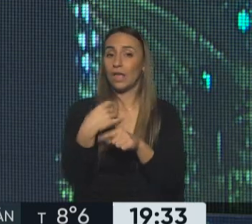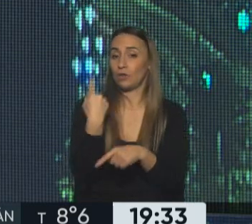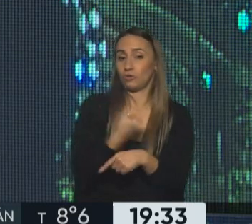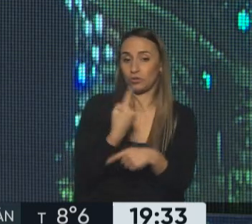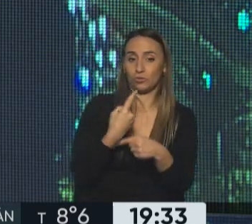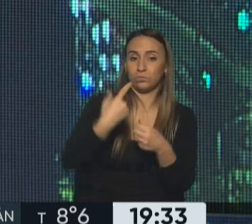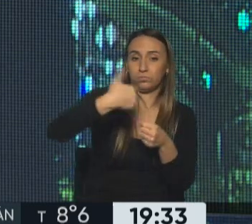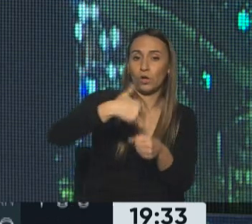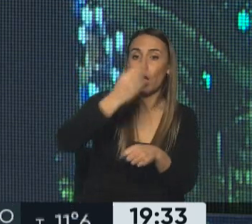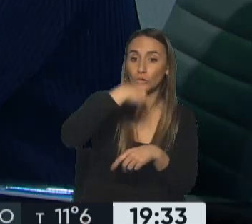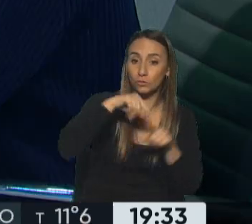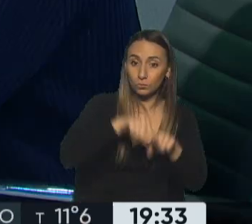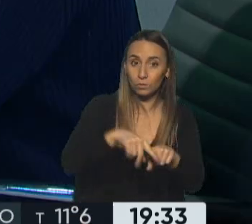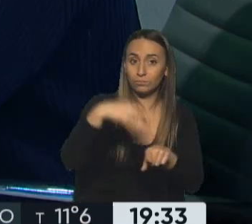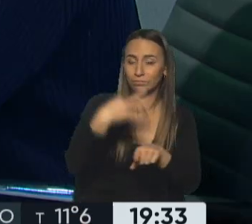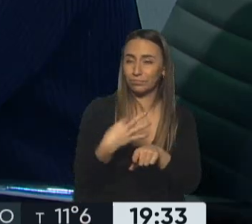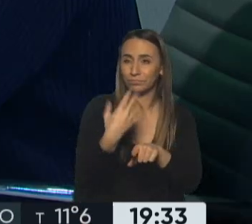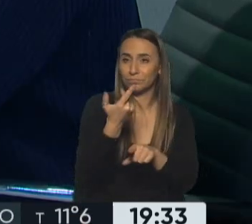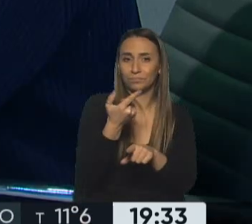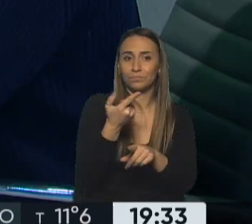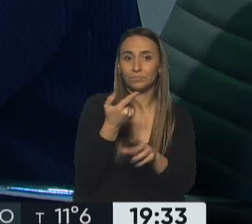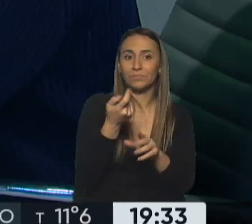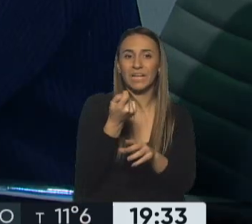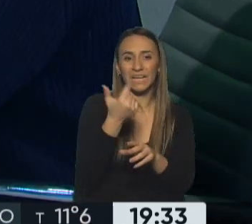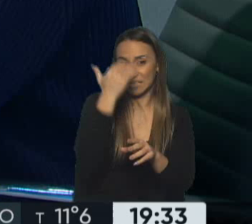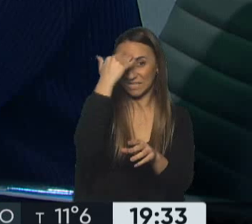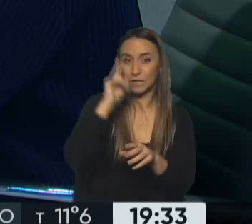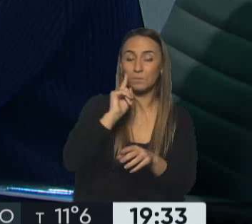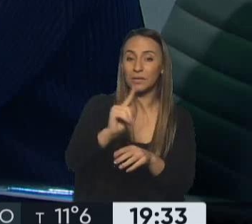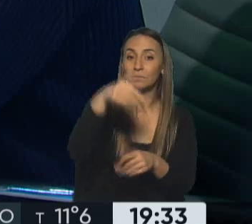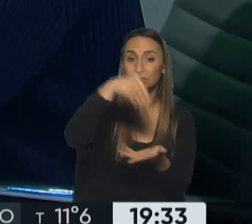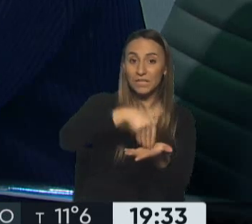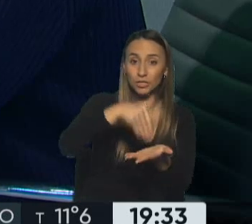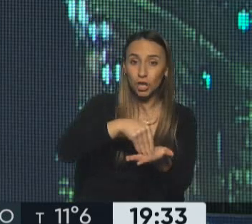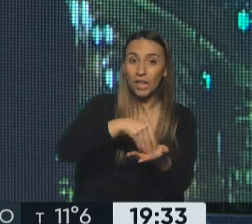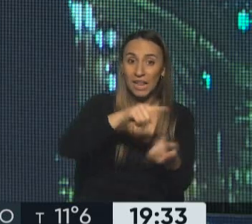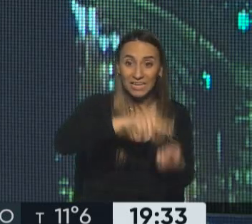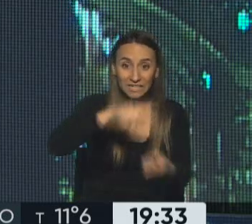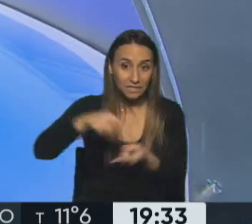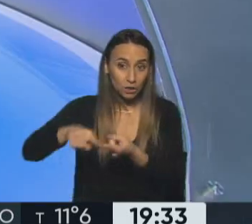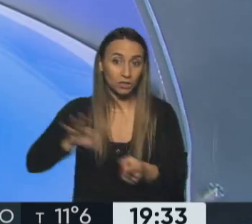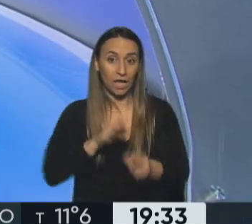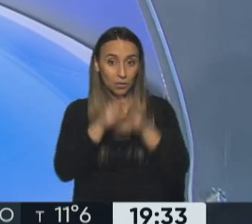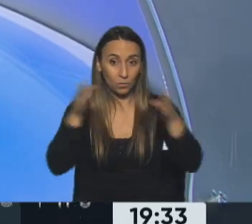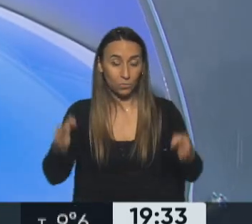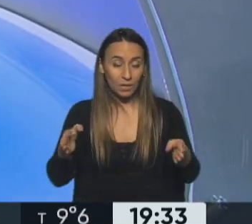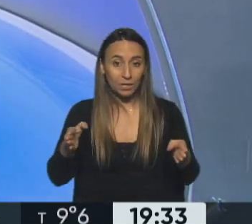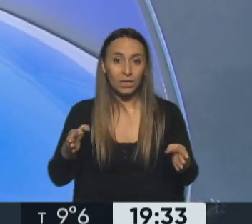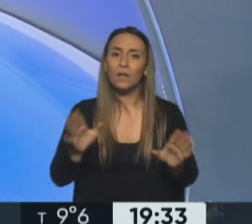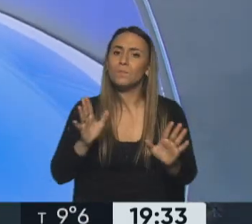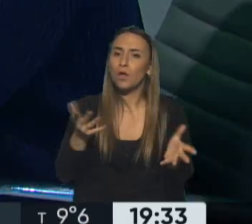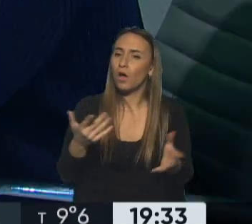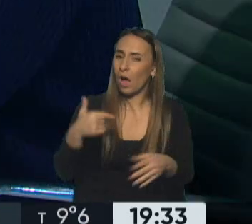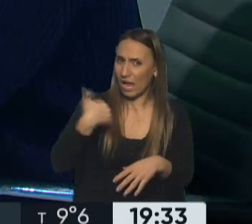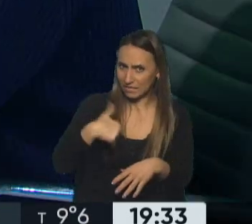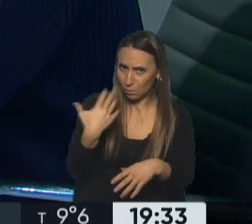de gasoil un gran porcentaje, porque habló de 15.000 millones de litros. 11.000 16 meses, sí, producimos los producimos el 70%. nosotros en Argentina. Sí. ¿No podemos